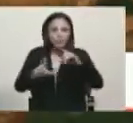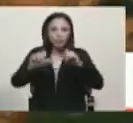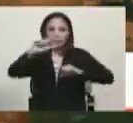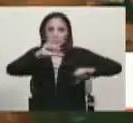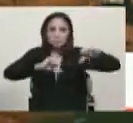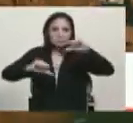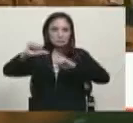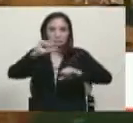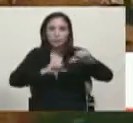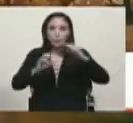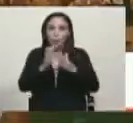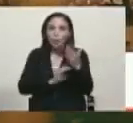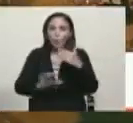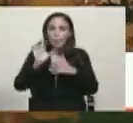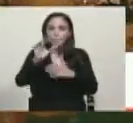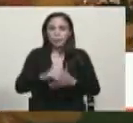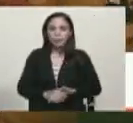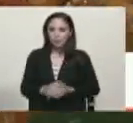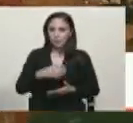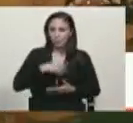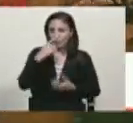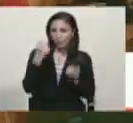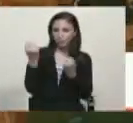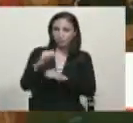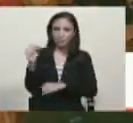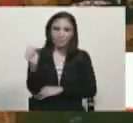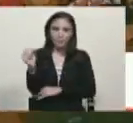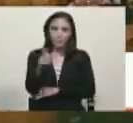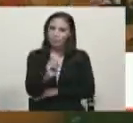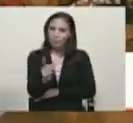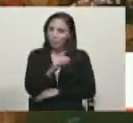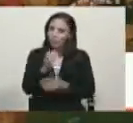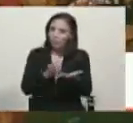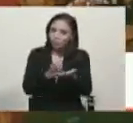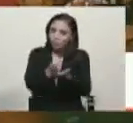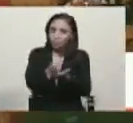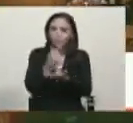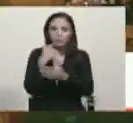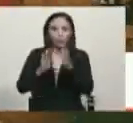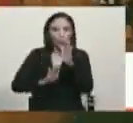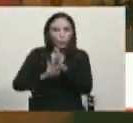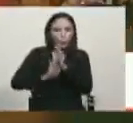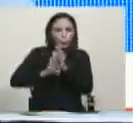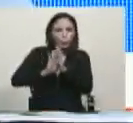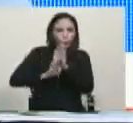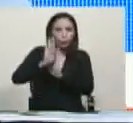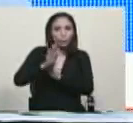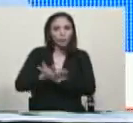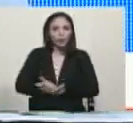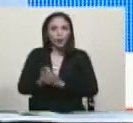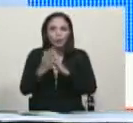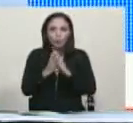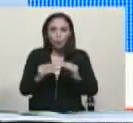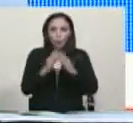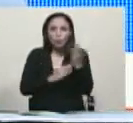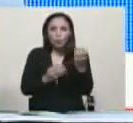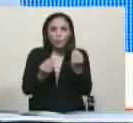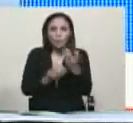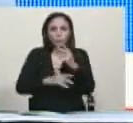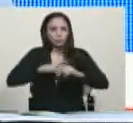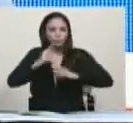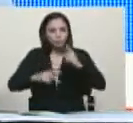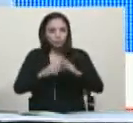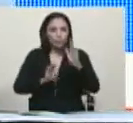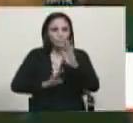tenemos en el occidente. No lo podemos dejar desperdiciar. Estamos avanzando, han incrementado la cantidad de producción.